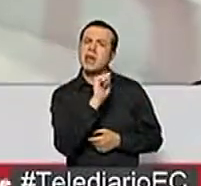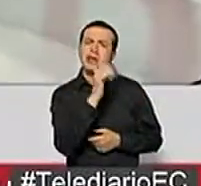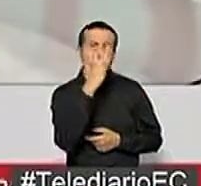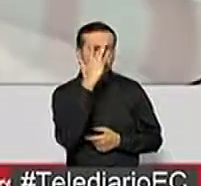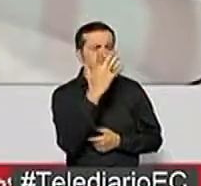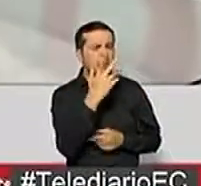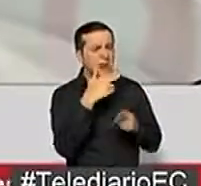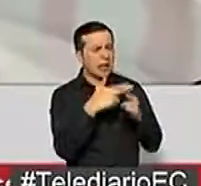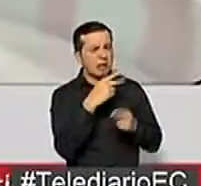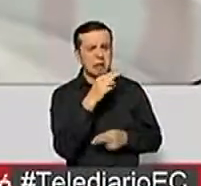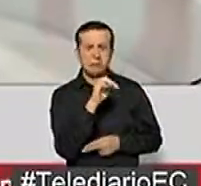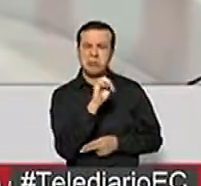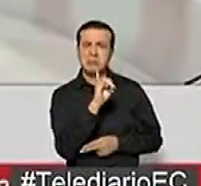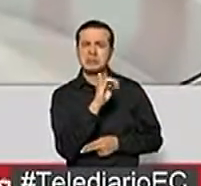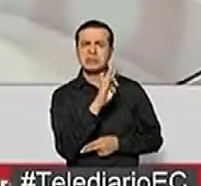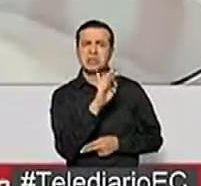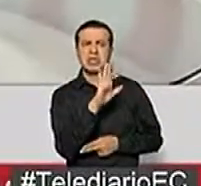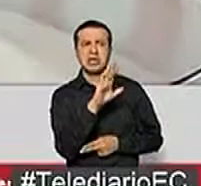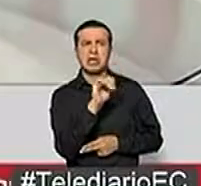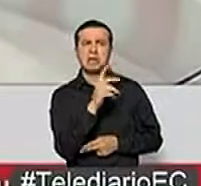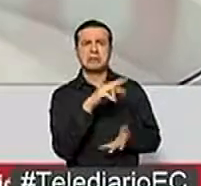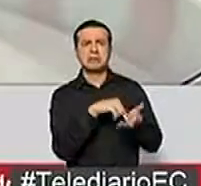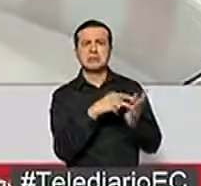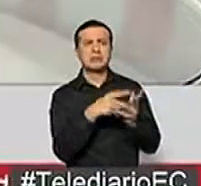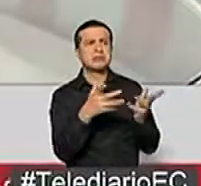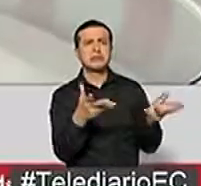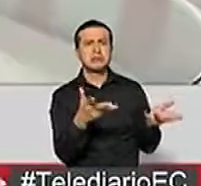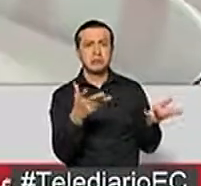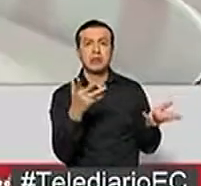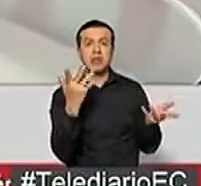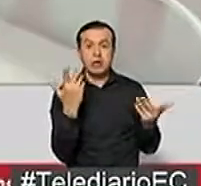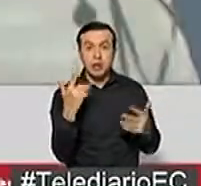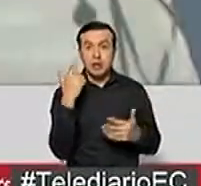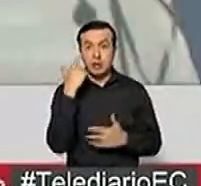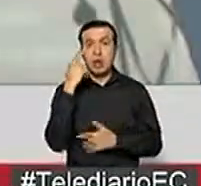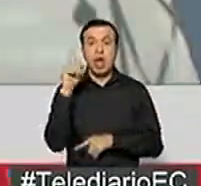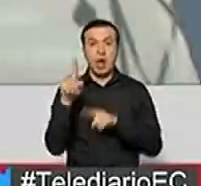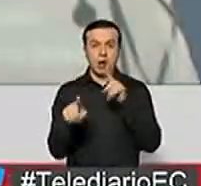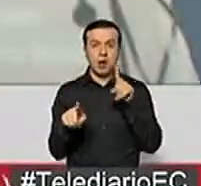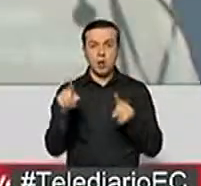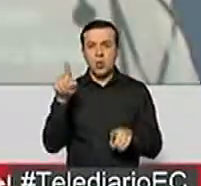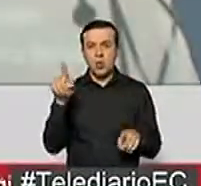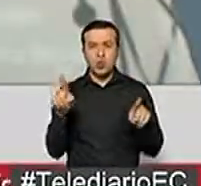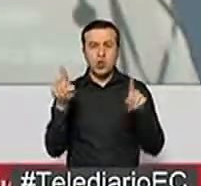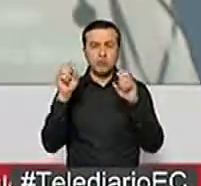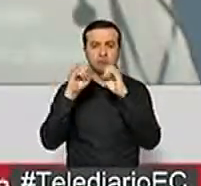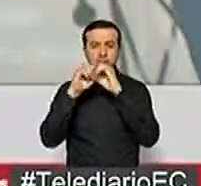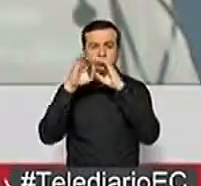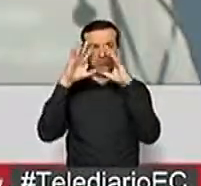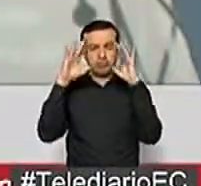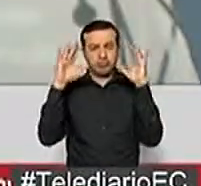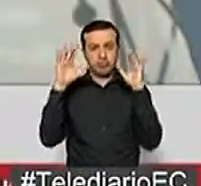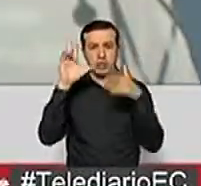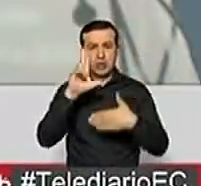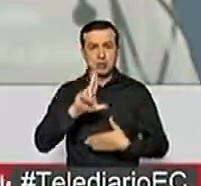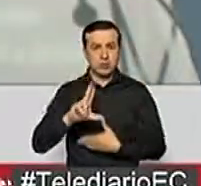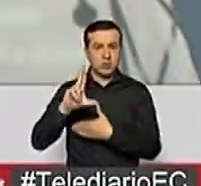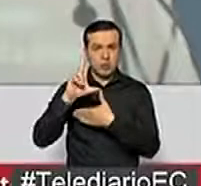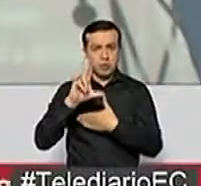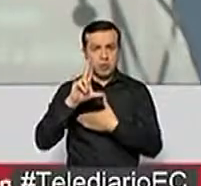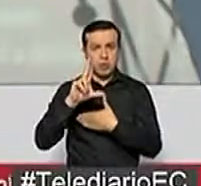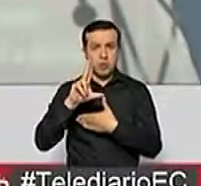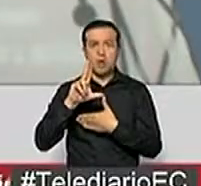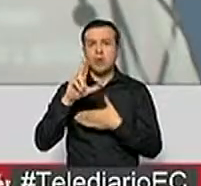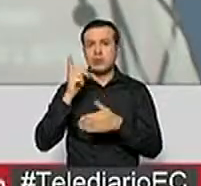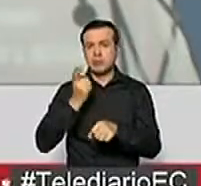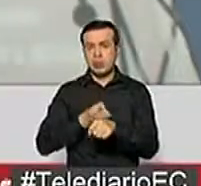porque justamente hemos tomado en cuenta la figura de algunas místicas, tanto a nivel de Latinoamérica como en el